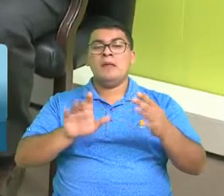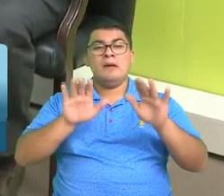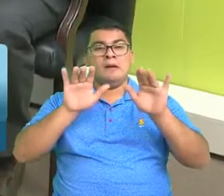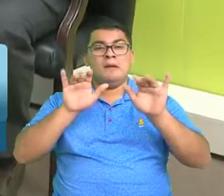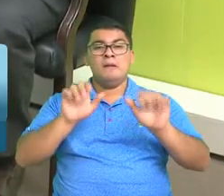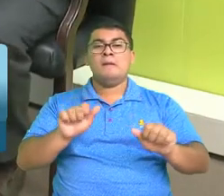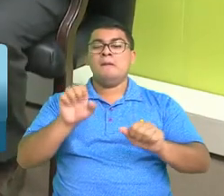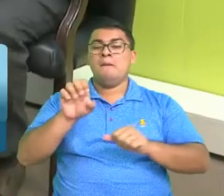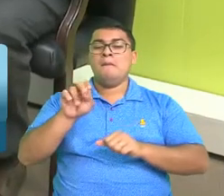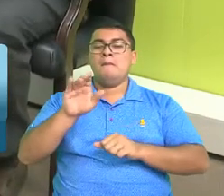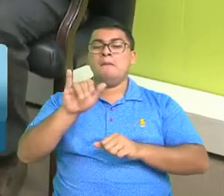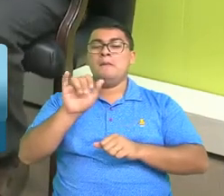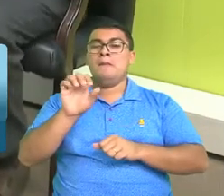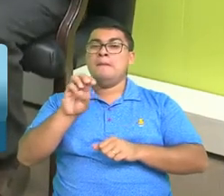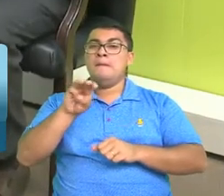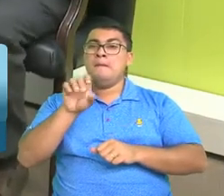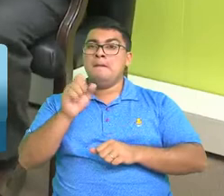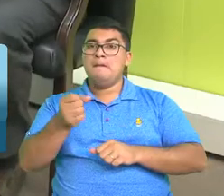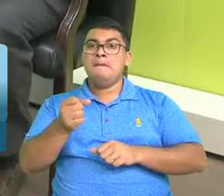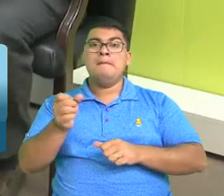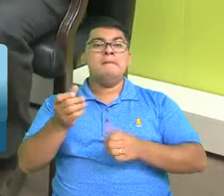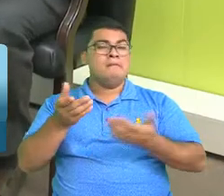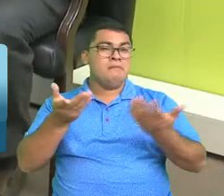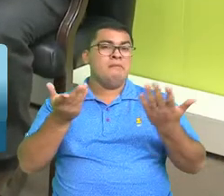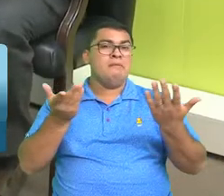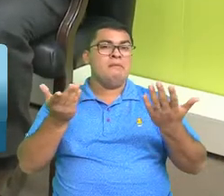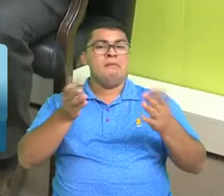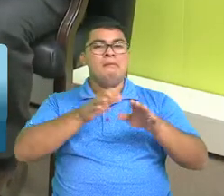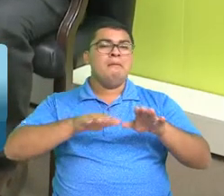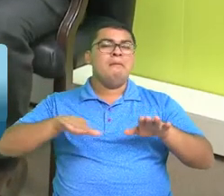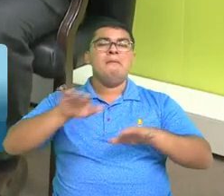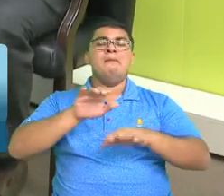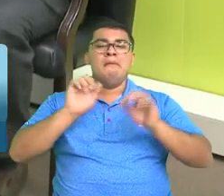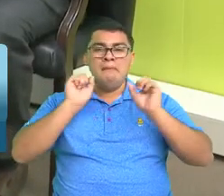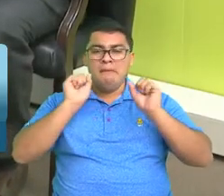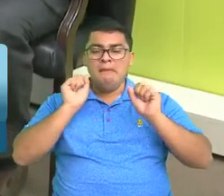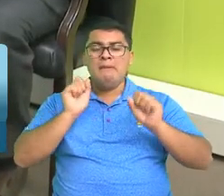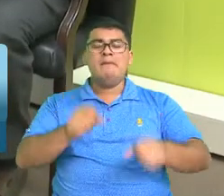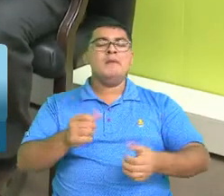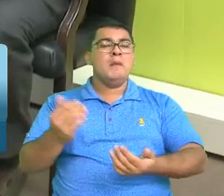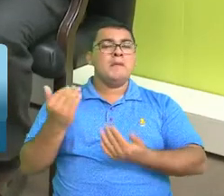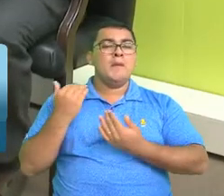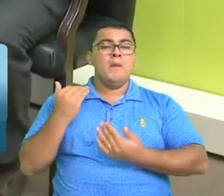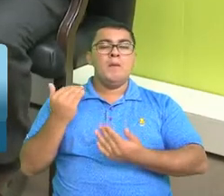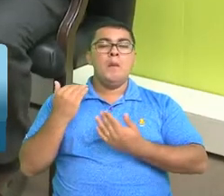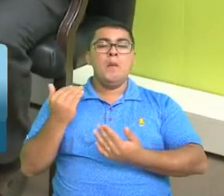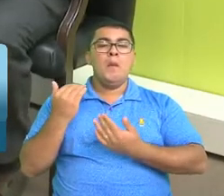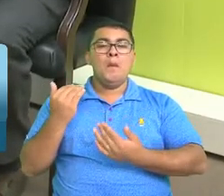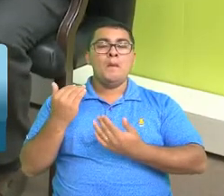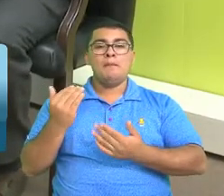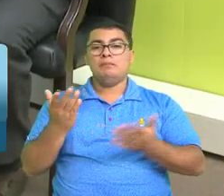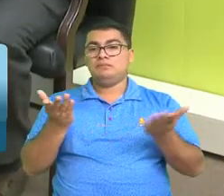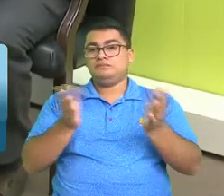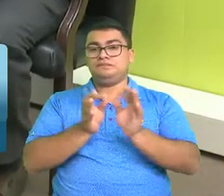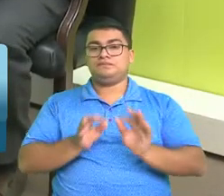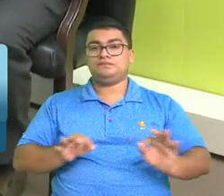¿verdad? Se van a producir y van a tener más actividad para procesar lo que es la lactosa. Es la